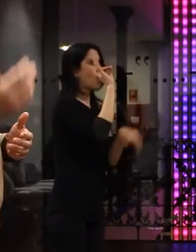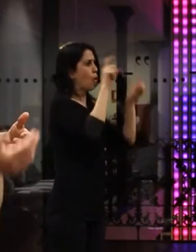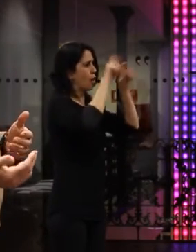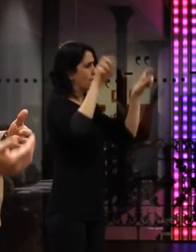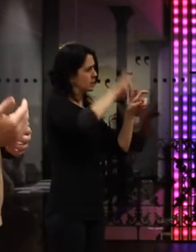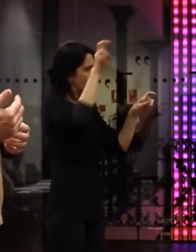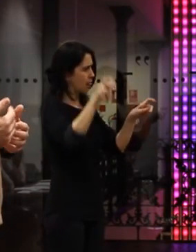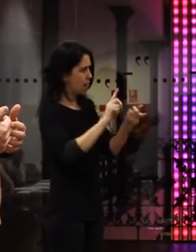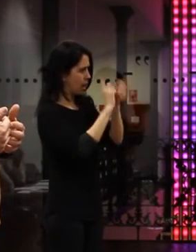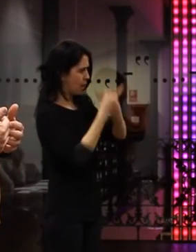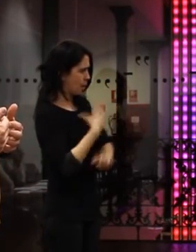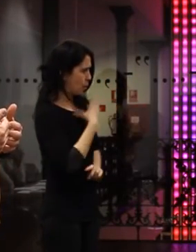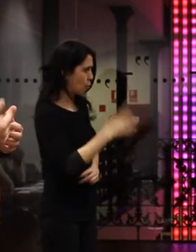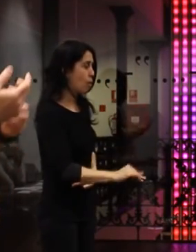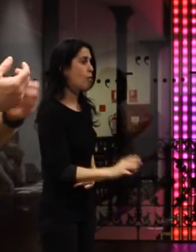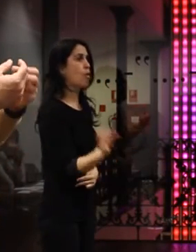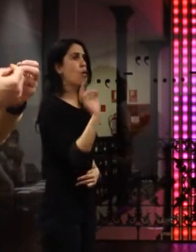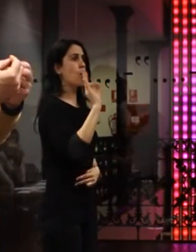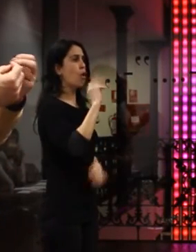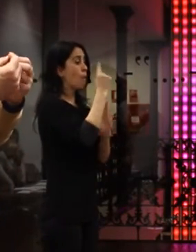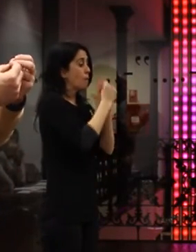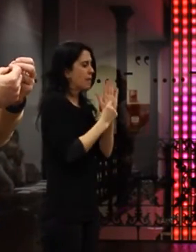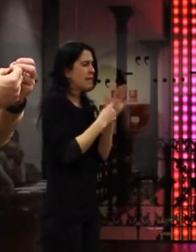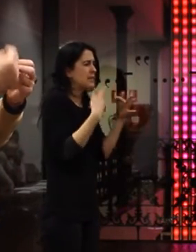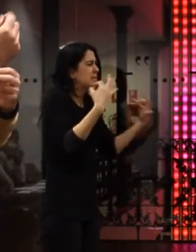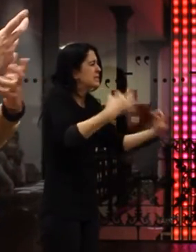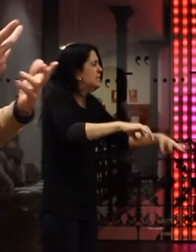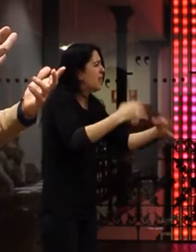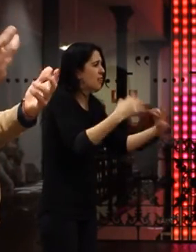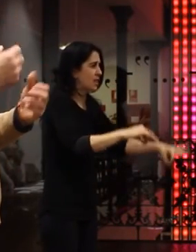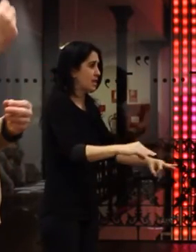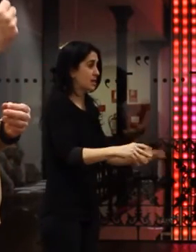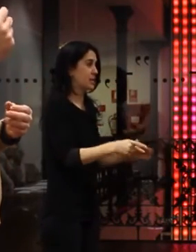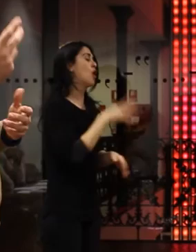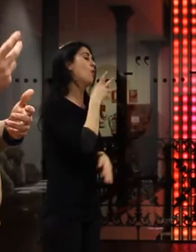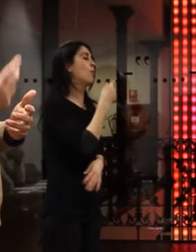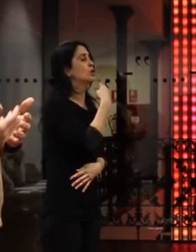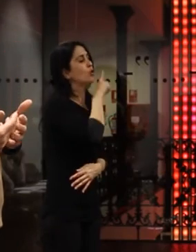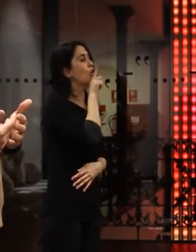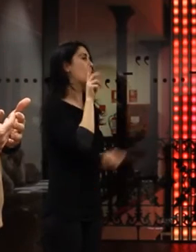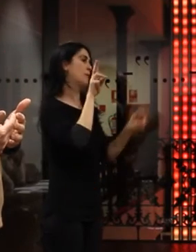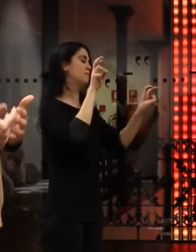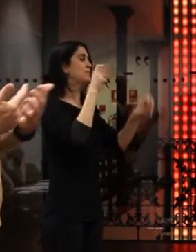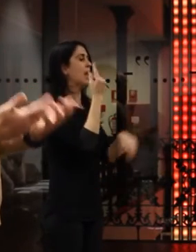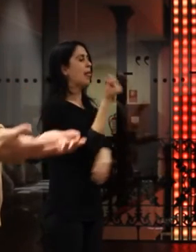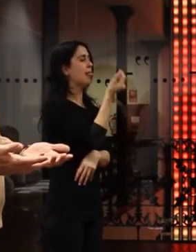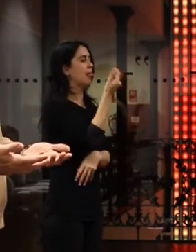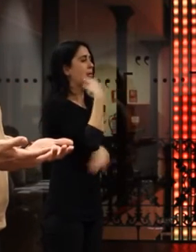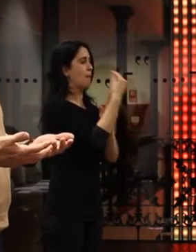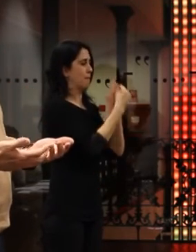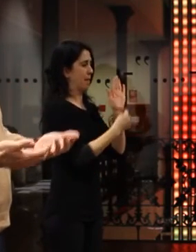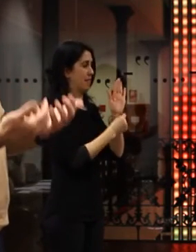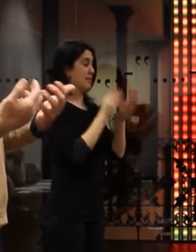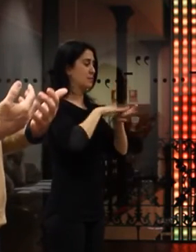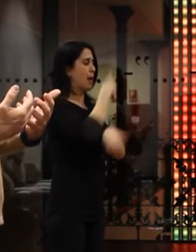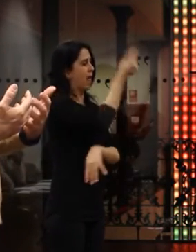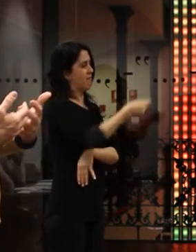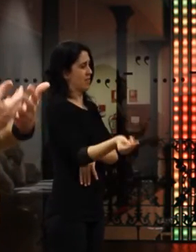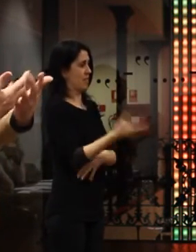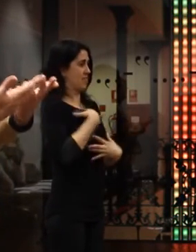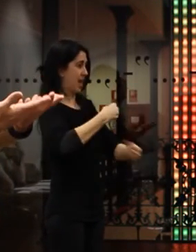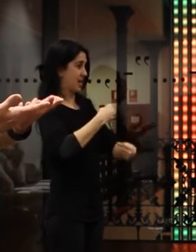podrían buscar otras medidas muy simples, por eso las llamamos micromedidas de eficiencia energética, y esta ley también